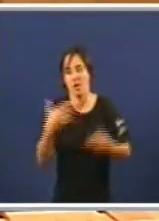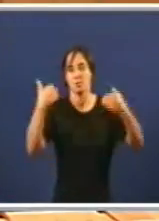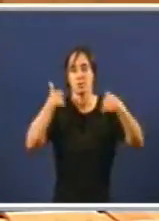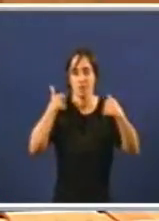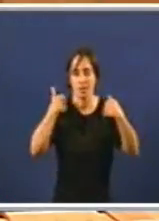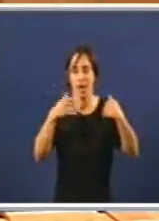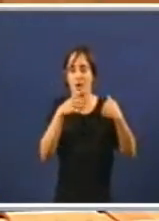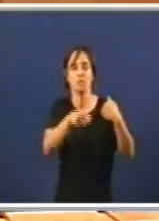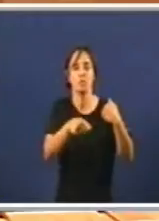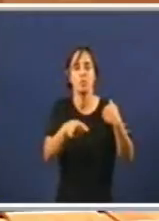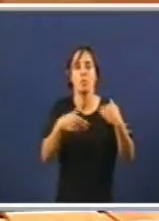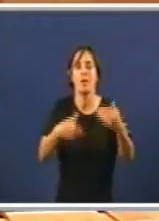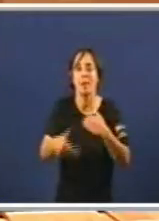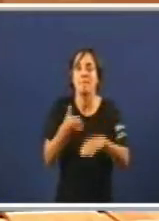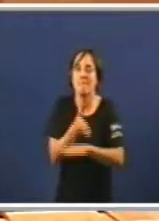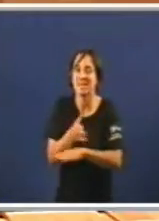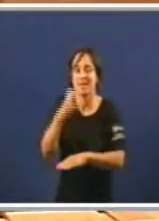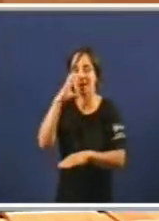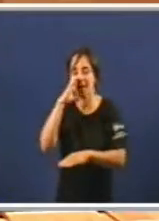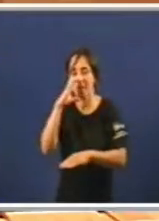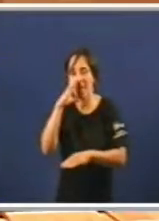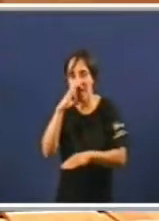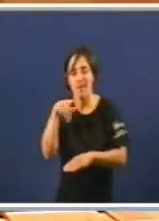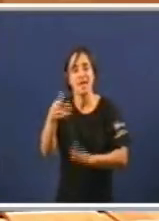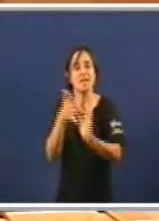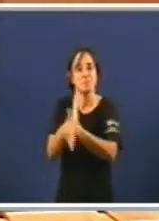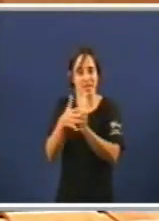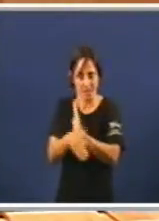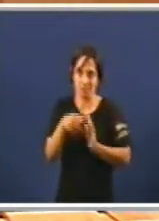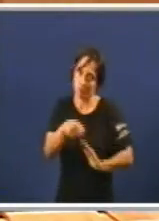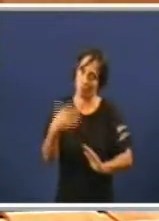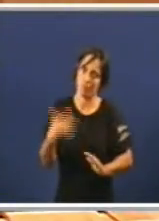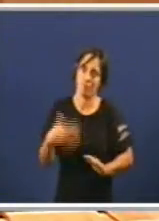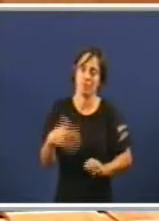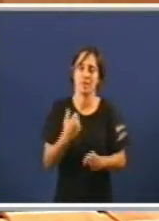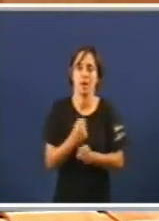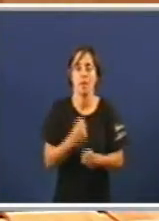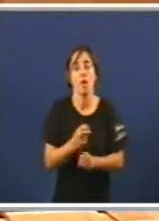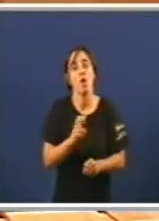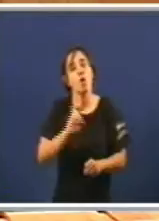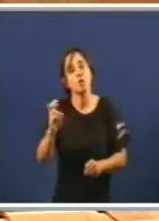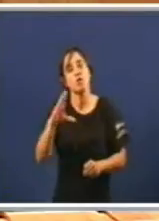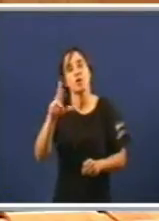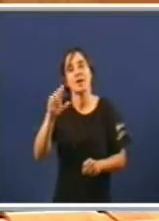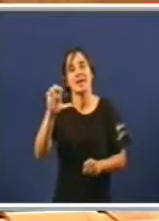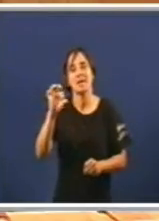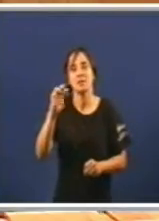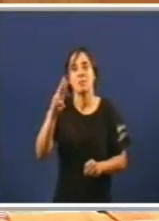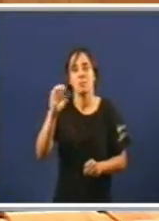vai dar a cara en Ribadavia, igual que o señor López Crespo vai ter que ser quen dea a cara en